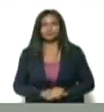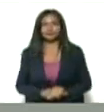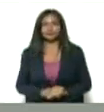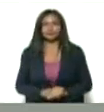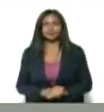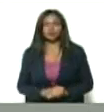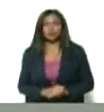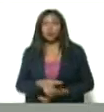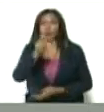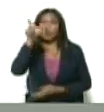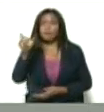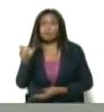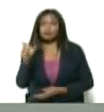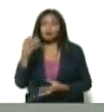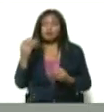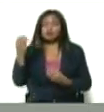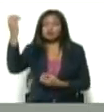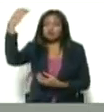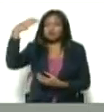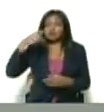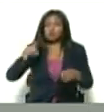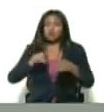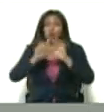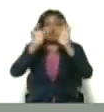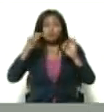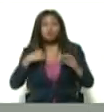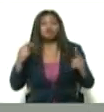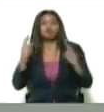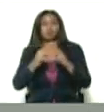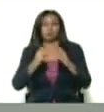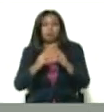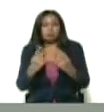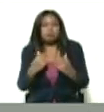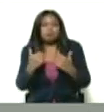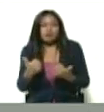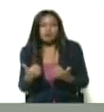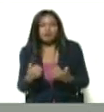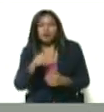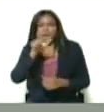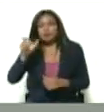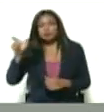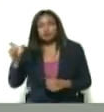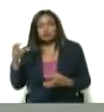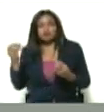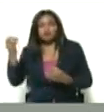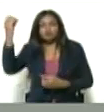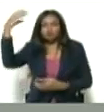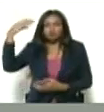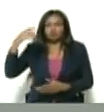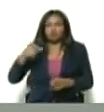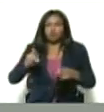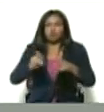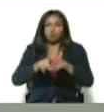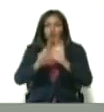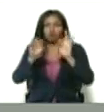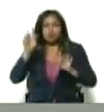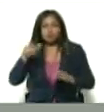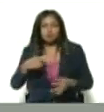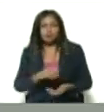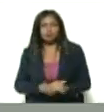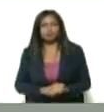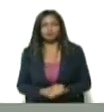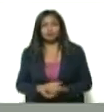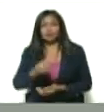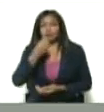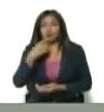Una persona muy llena de luz, que yo conozco, una persona muy llena de luz, bueno,